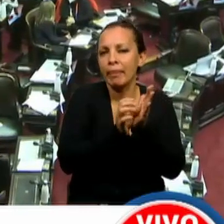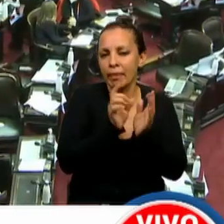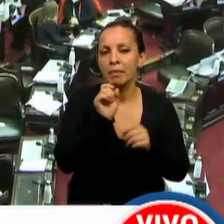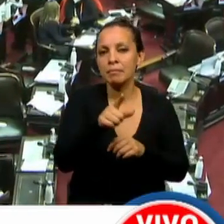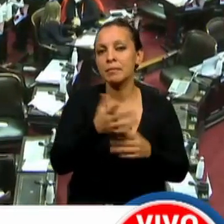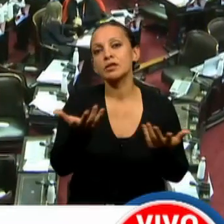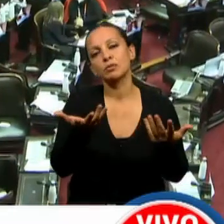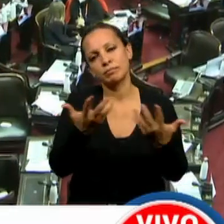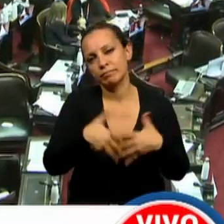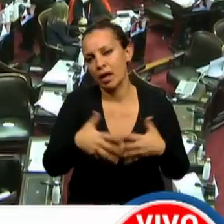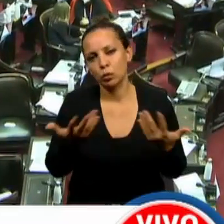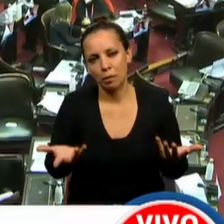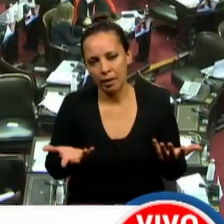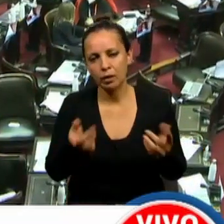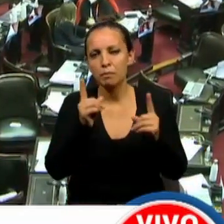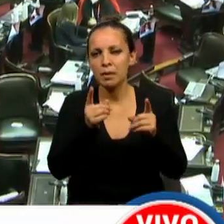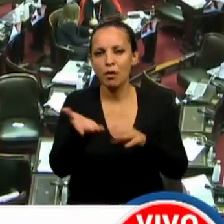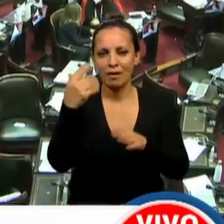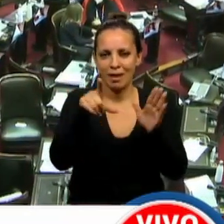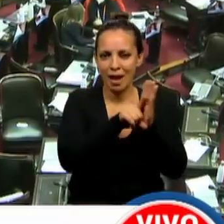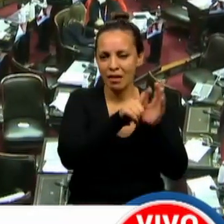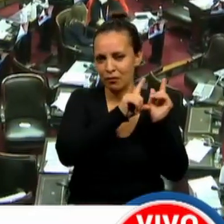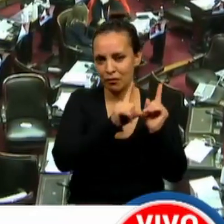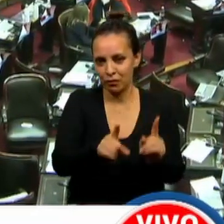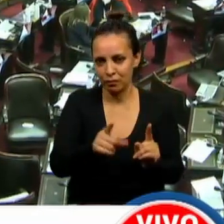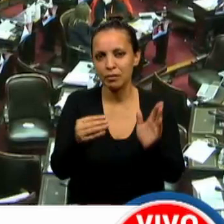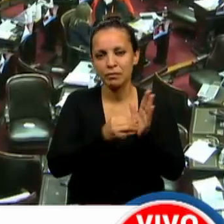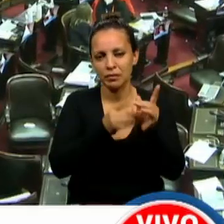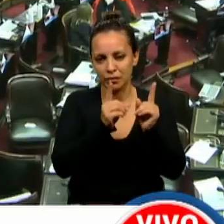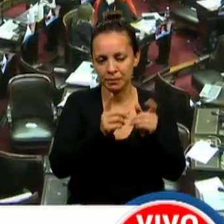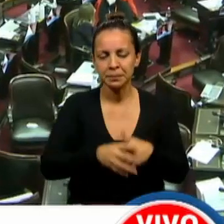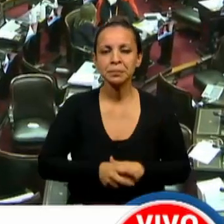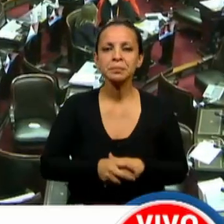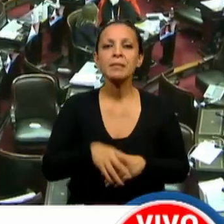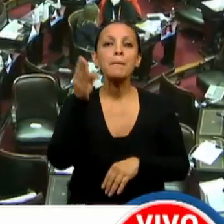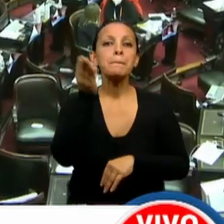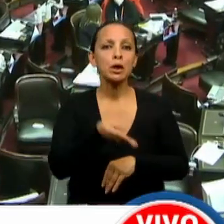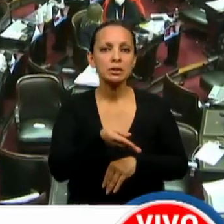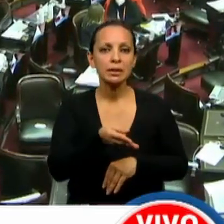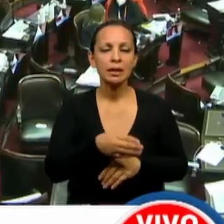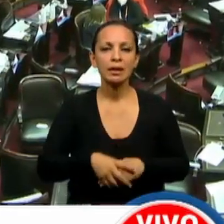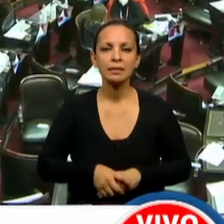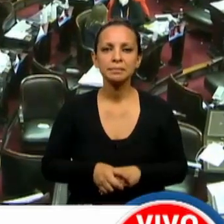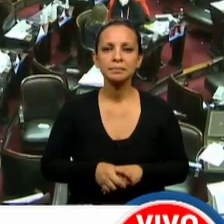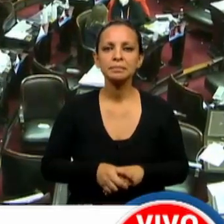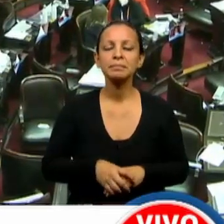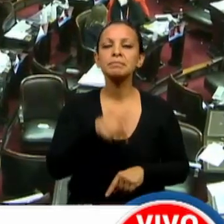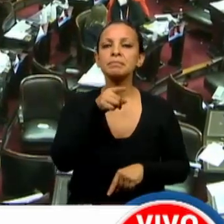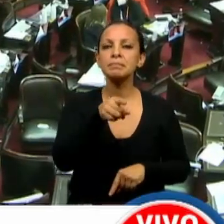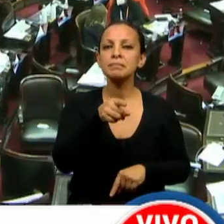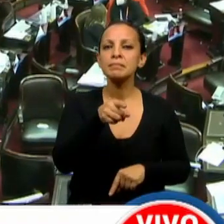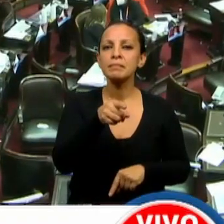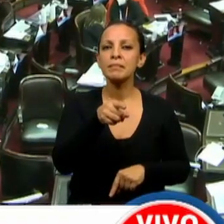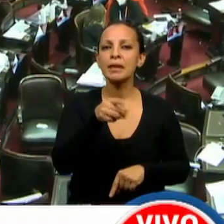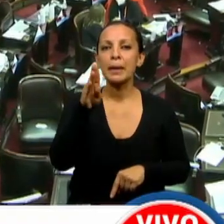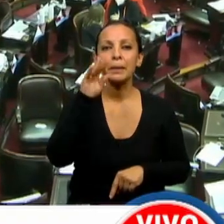y estaba también en la ley que hoy todavía está en vigencia. El porcentaje de corte a fijarse en el caso